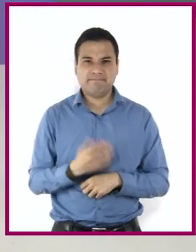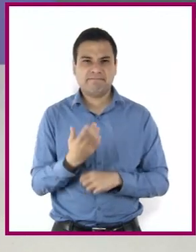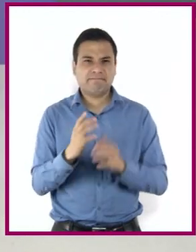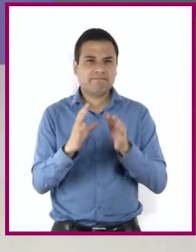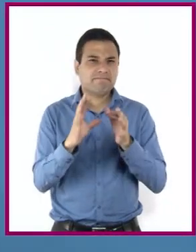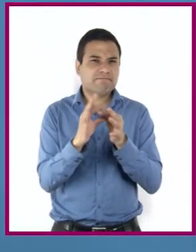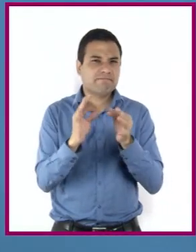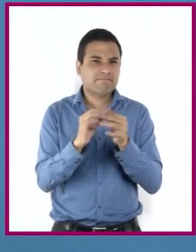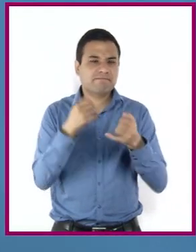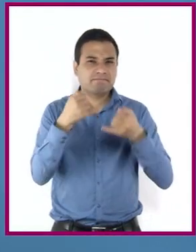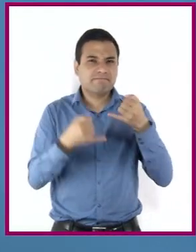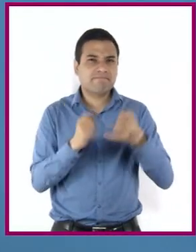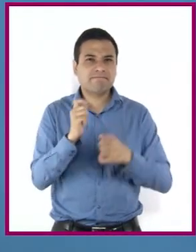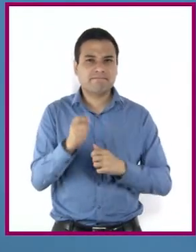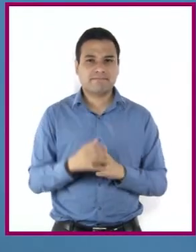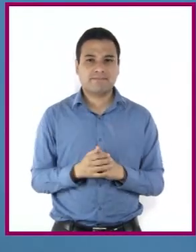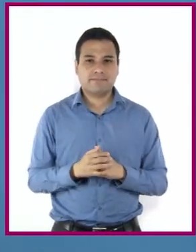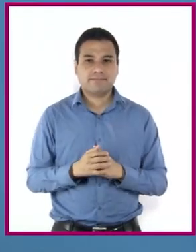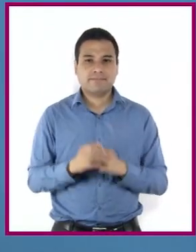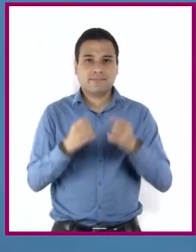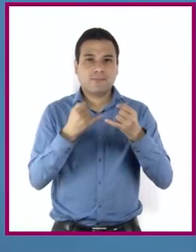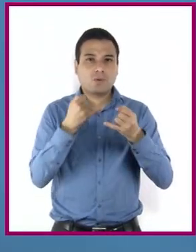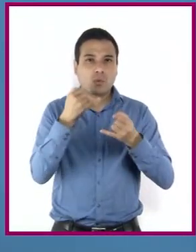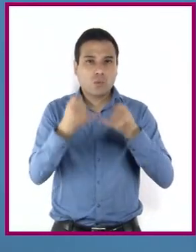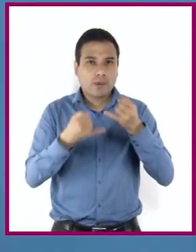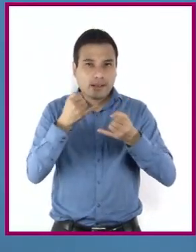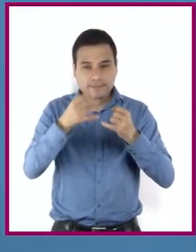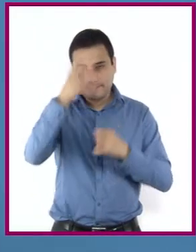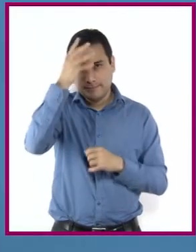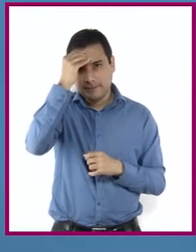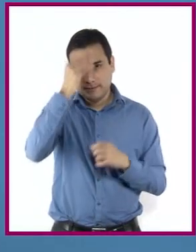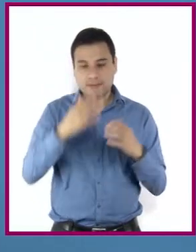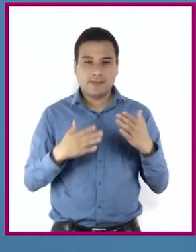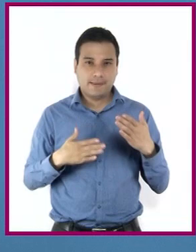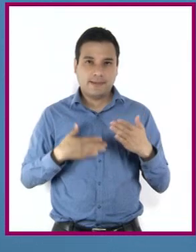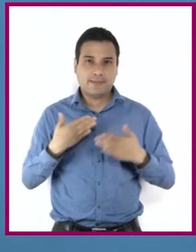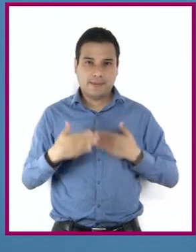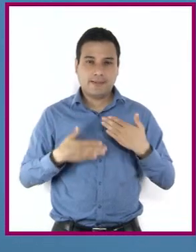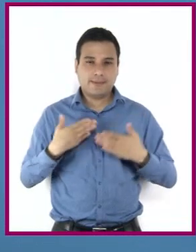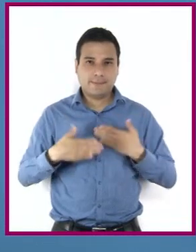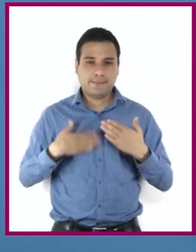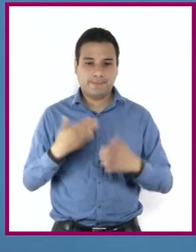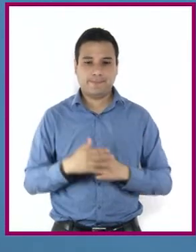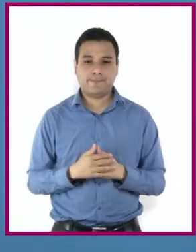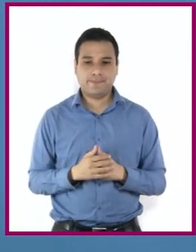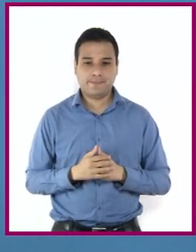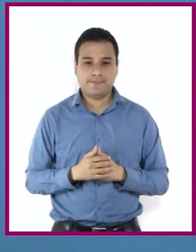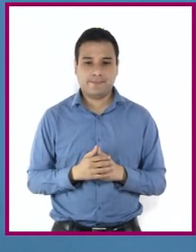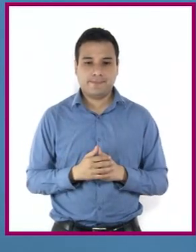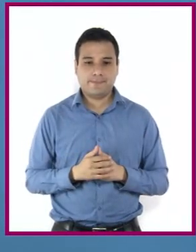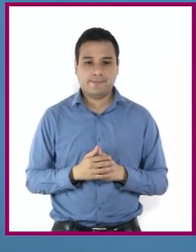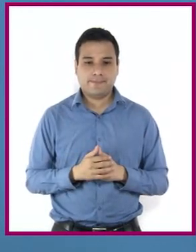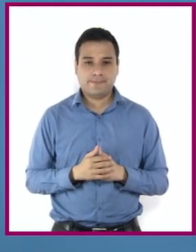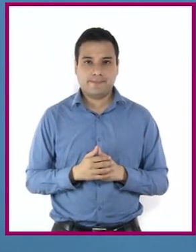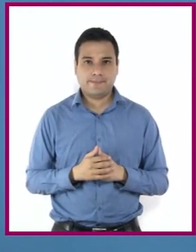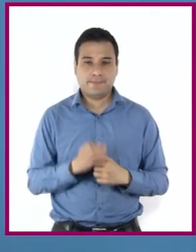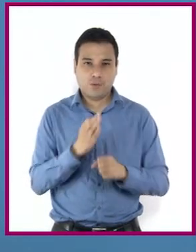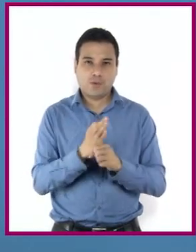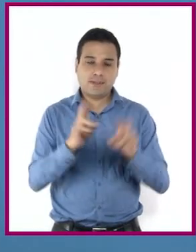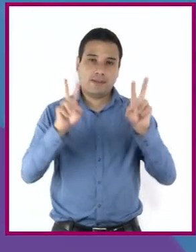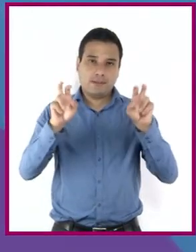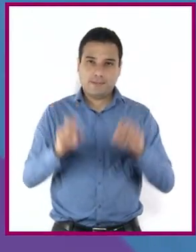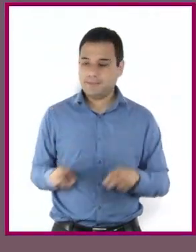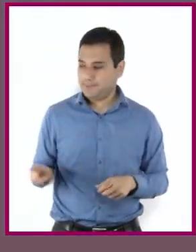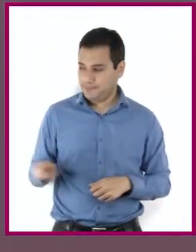preparado? Jugar para aprender es la sección más divertida. La historia detrás de las letras es el juego del día de